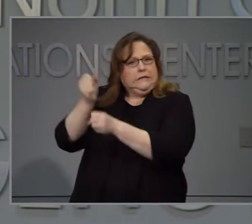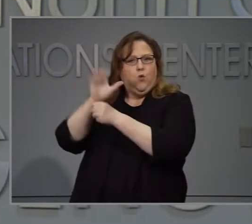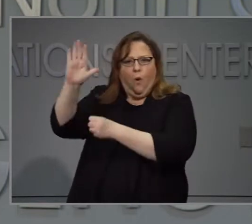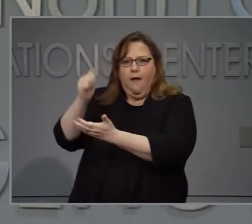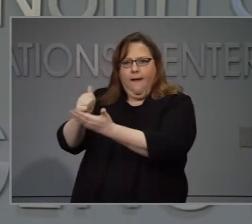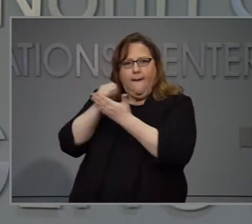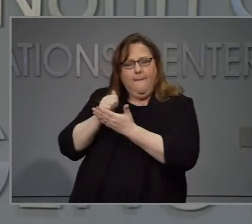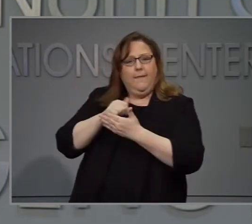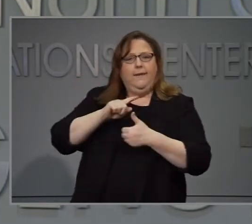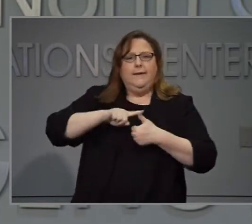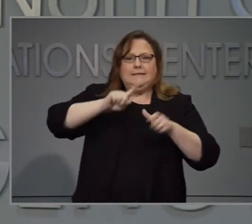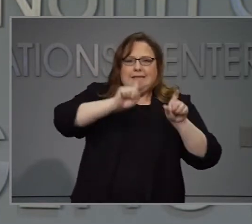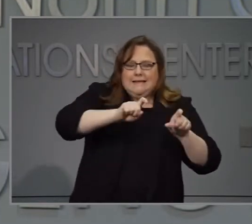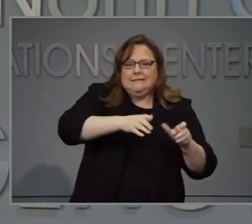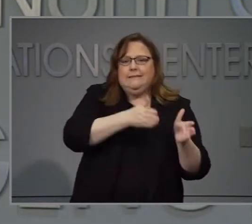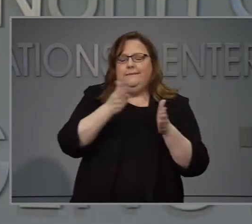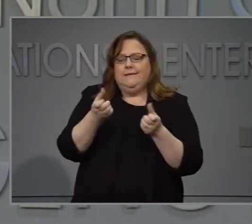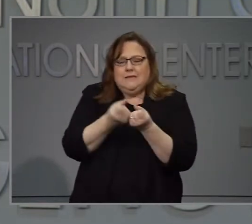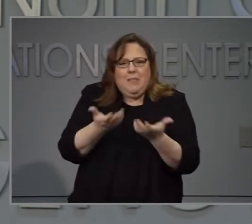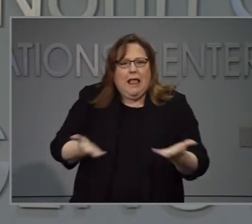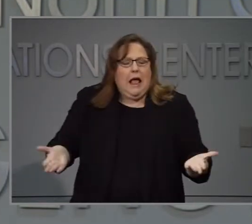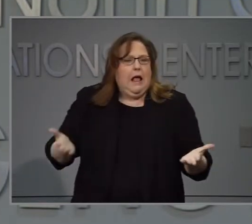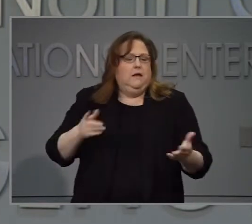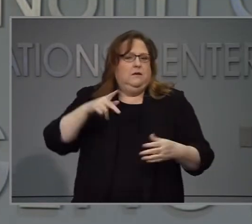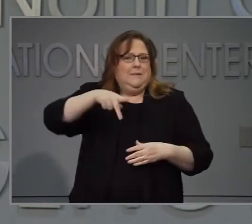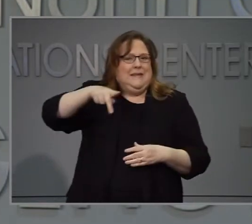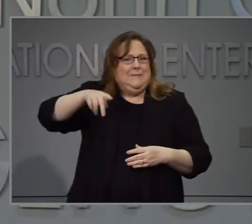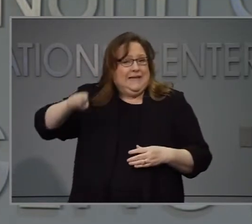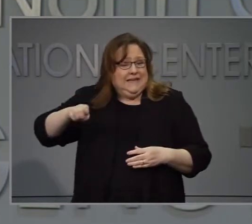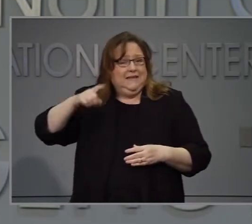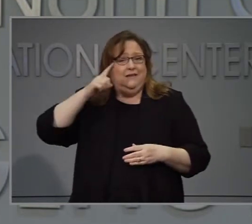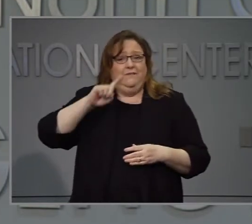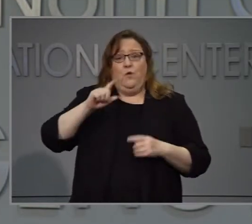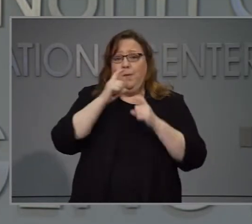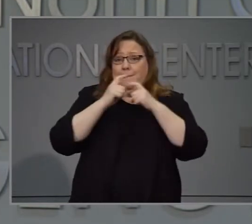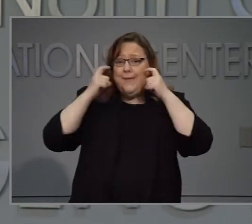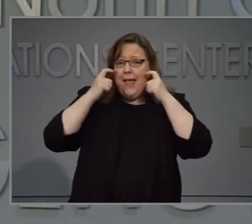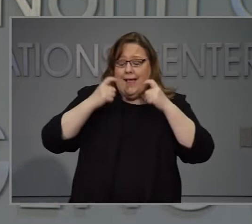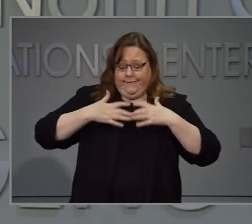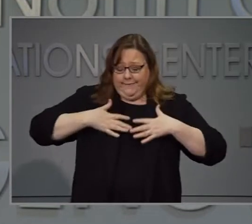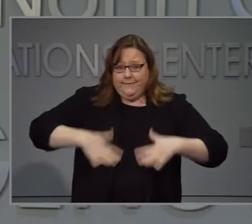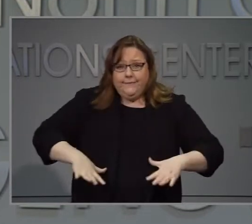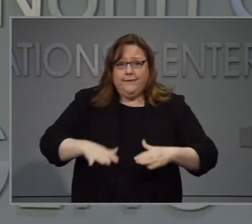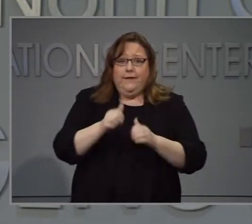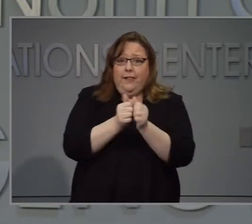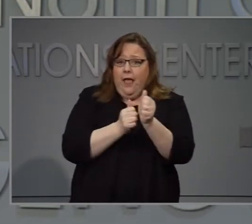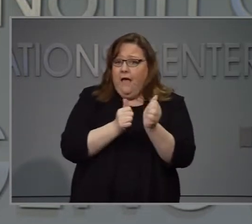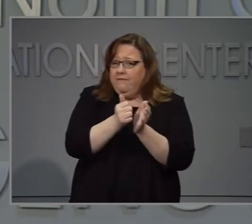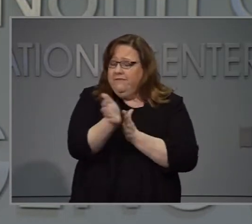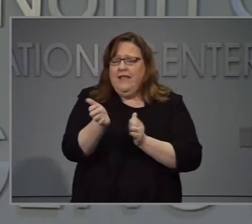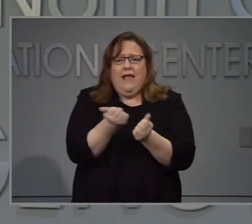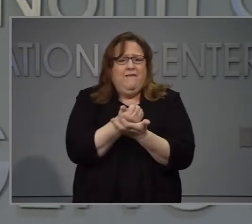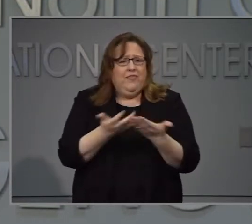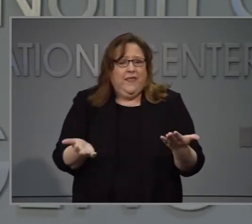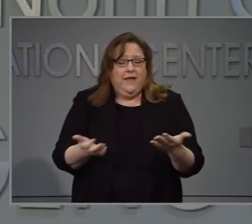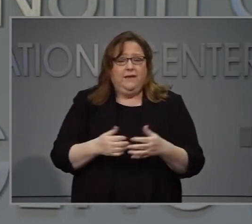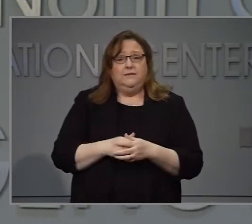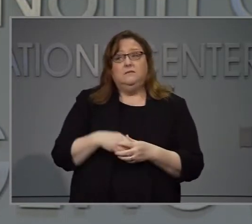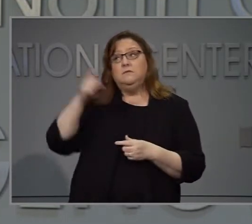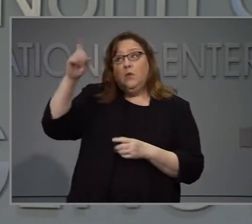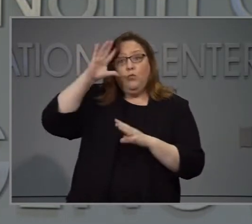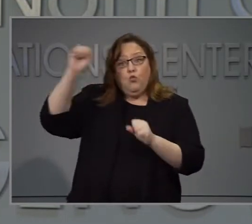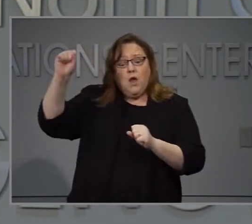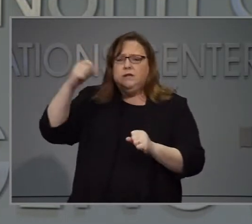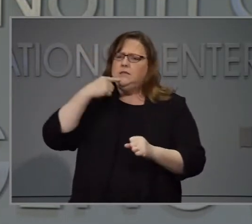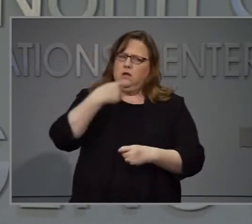protección personal el presidente me ha dejado a mí la responsabilidad como gobernador para tomar decisiones acerca